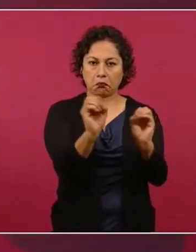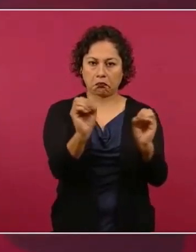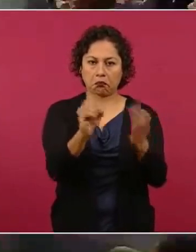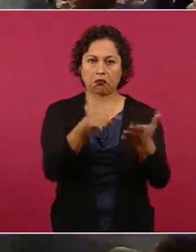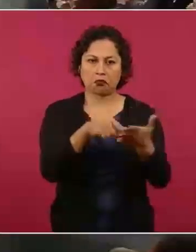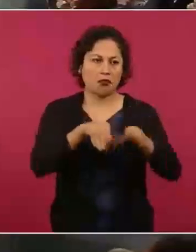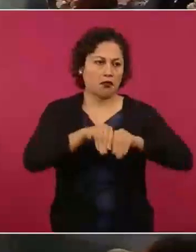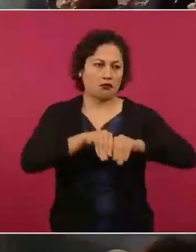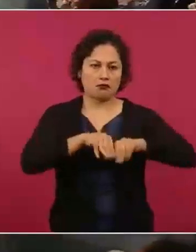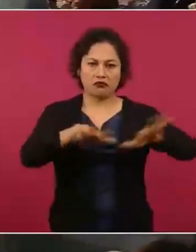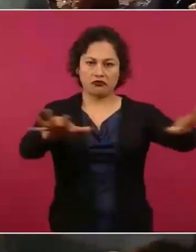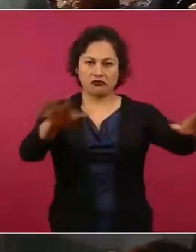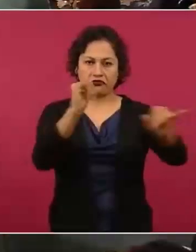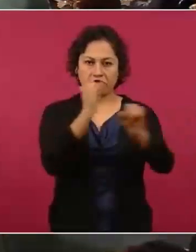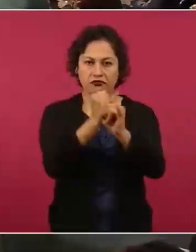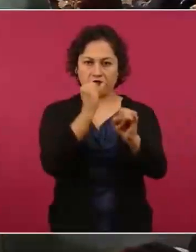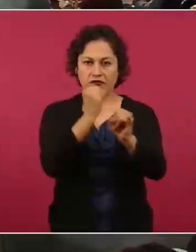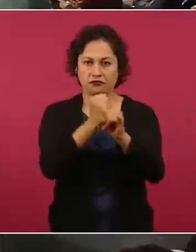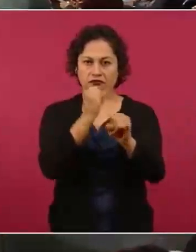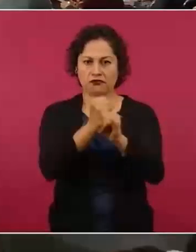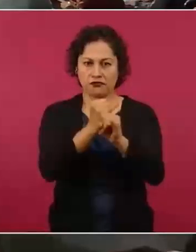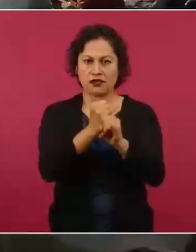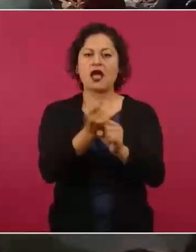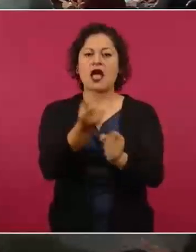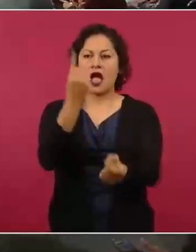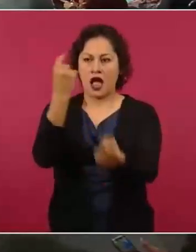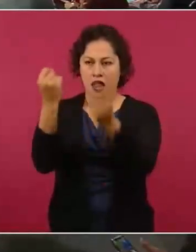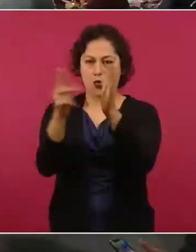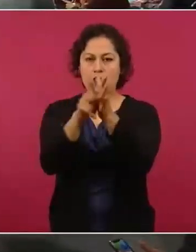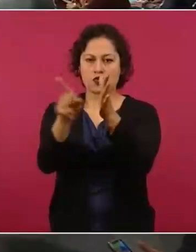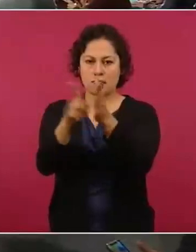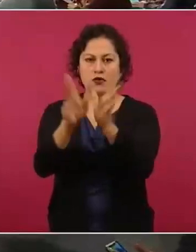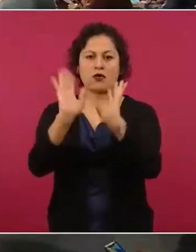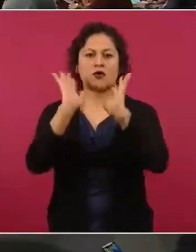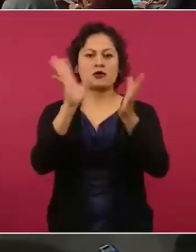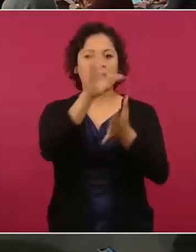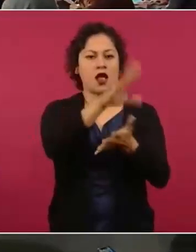está en las redes, ya salió en unos periódicos,